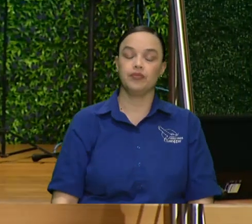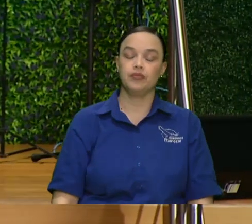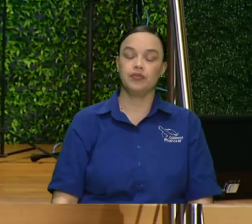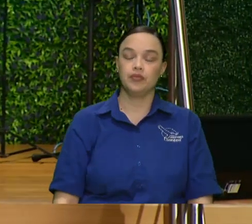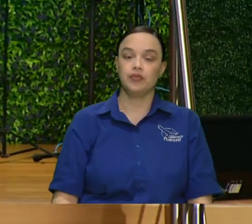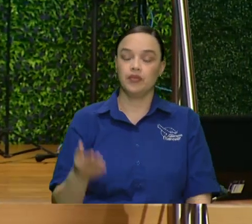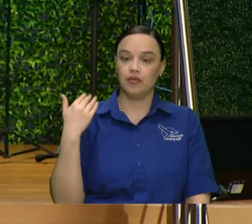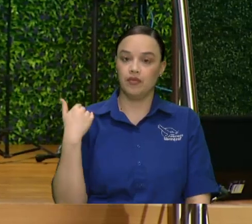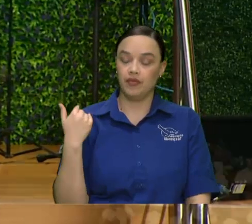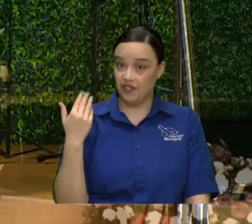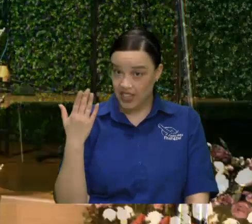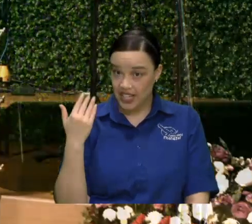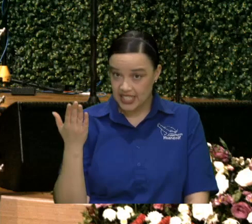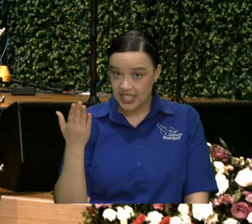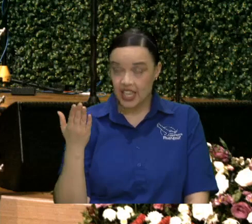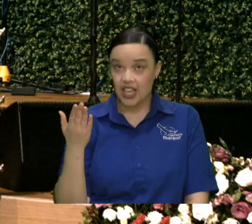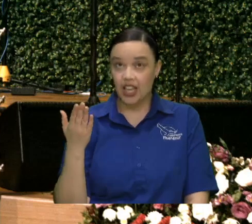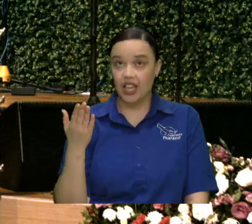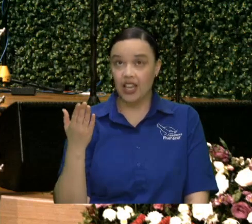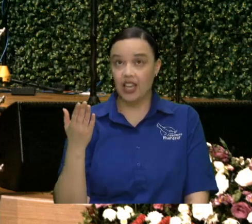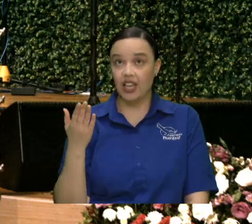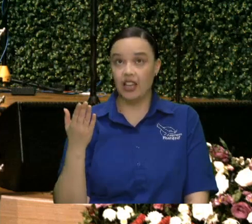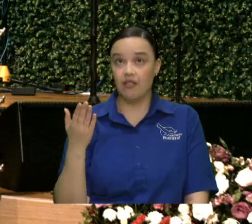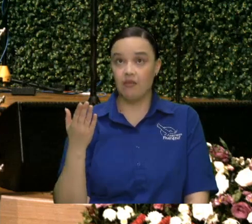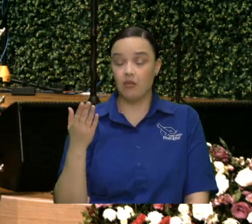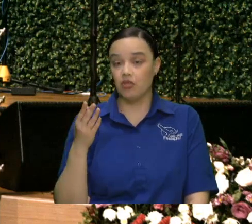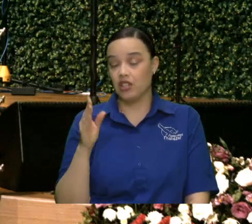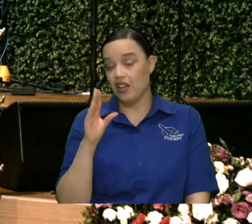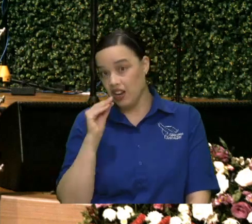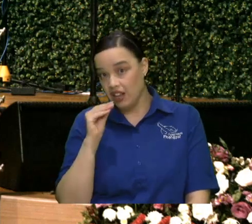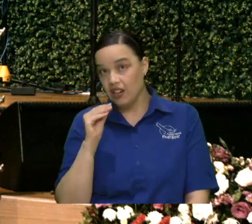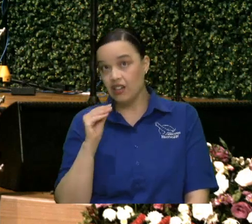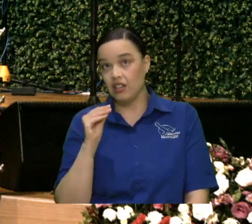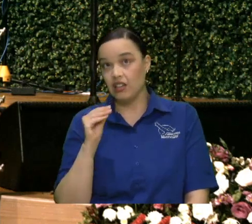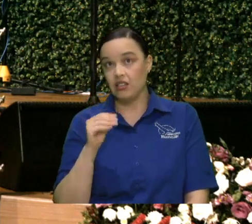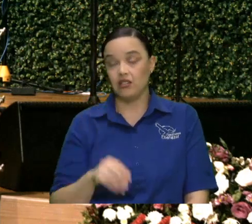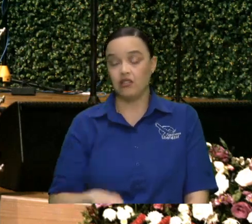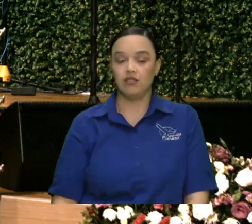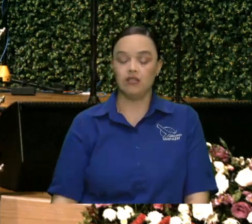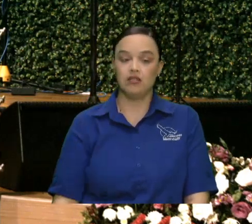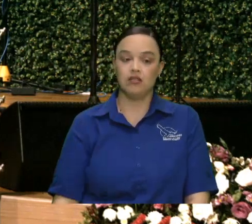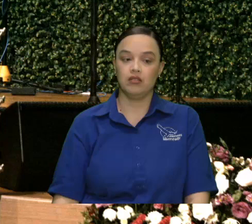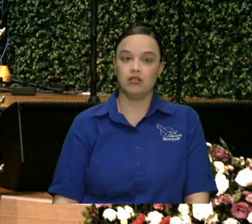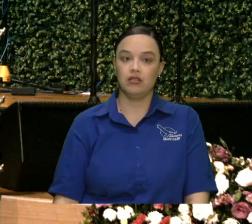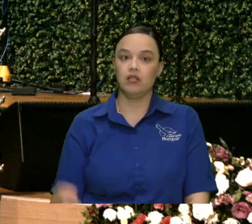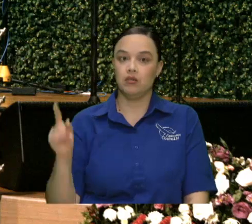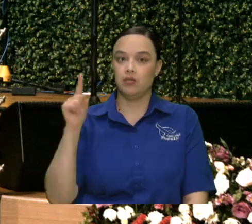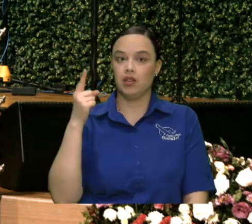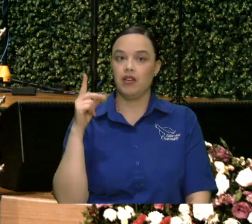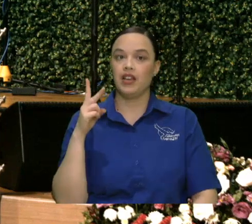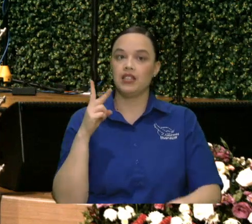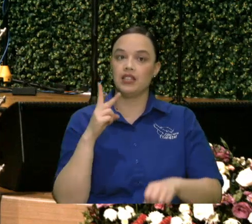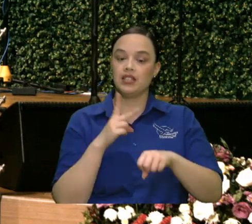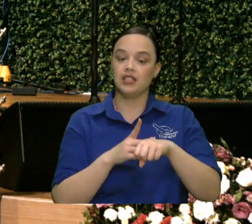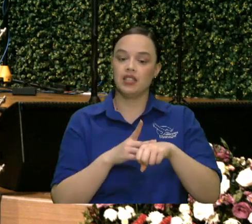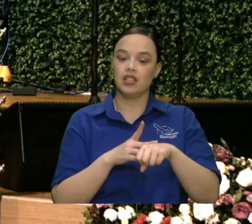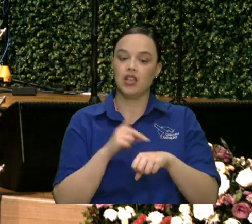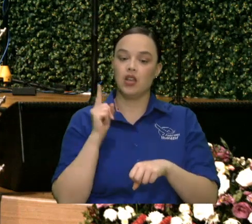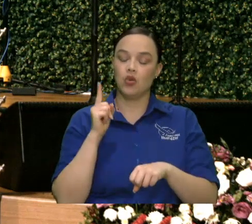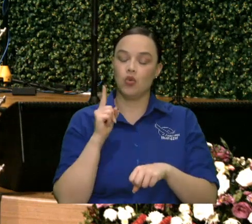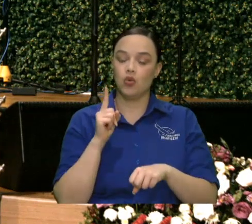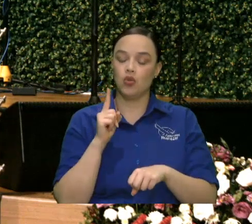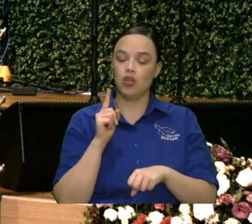qué porque no hablamos tal vez de la primera vez que uno de los